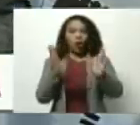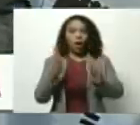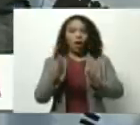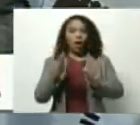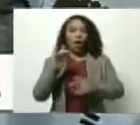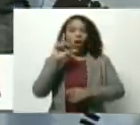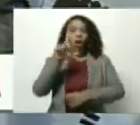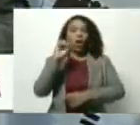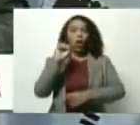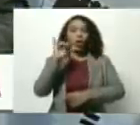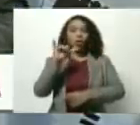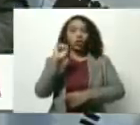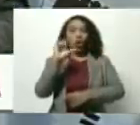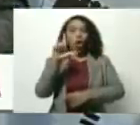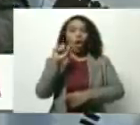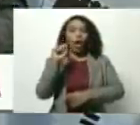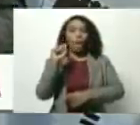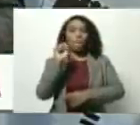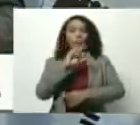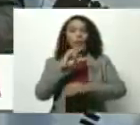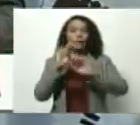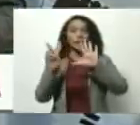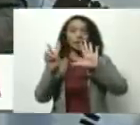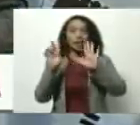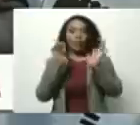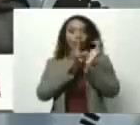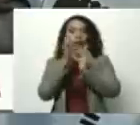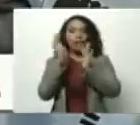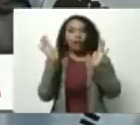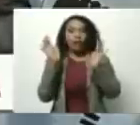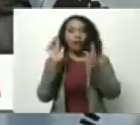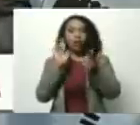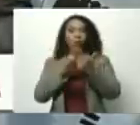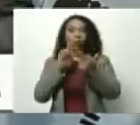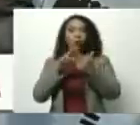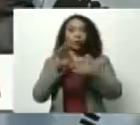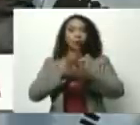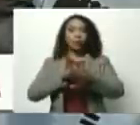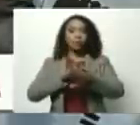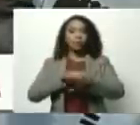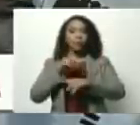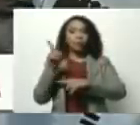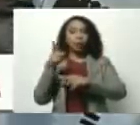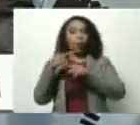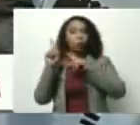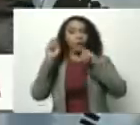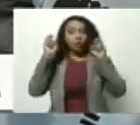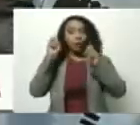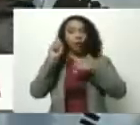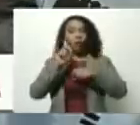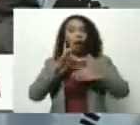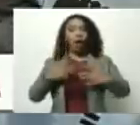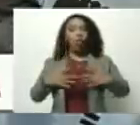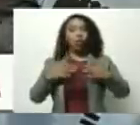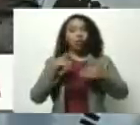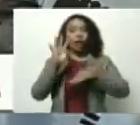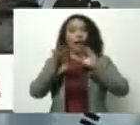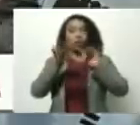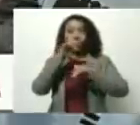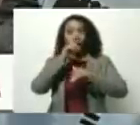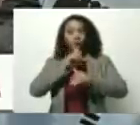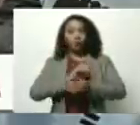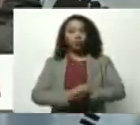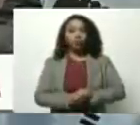Puerto Ordaz. El 27 de abril se tuvo conocimiento de otro hecho en el que un adolescente de 14